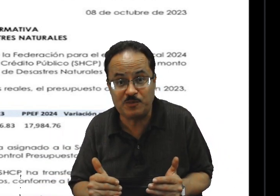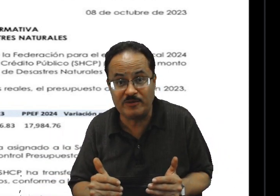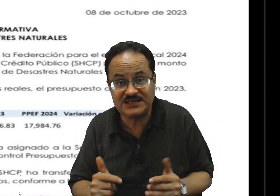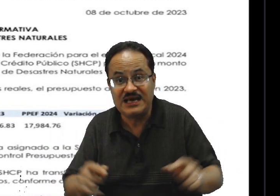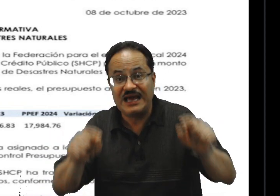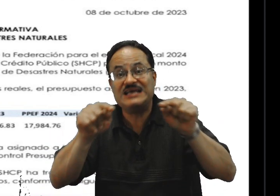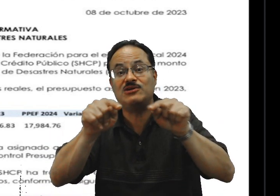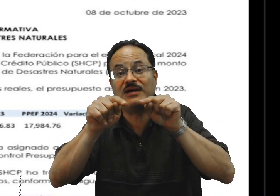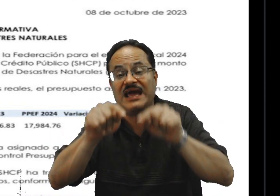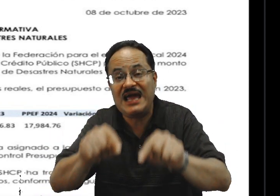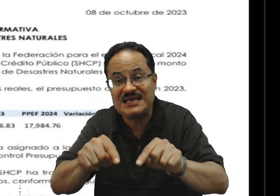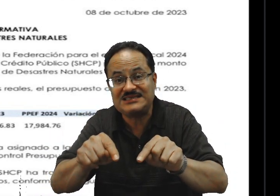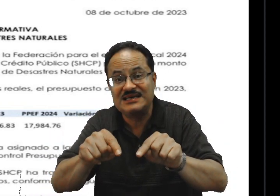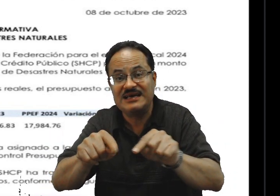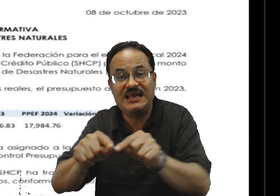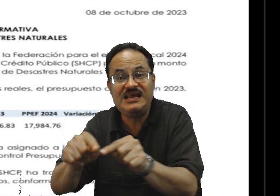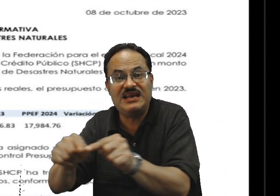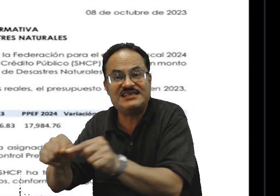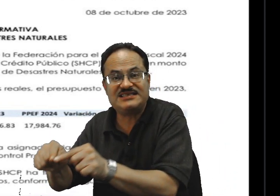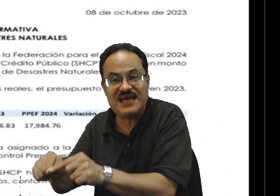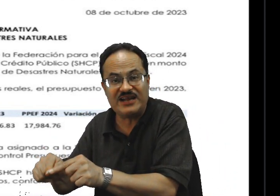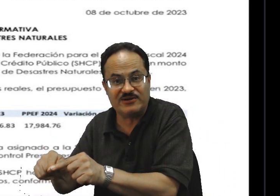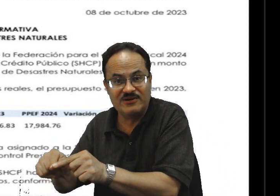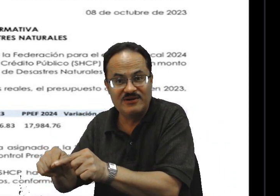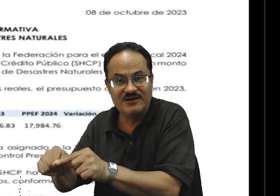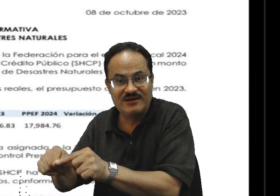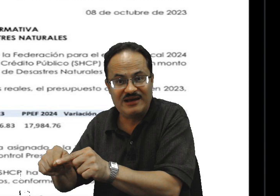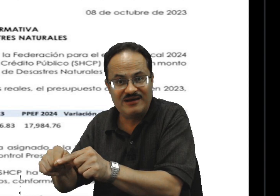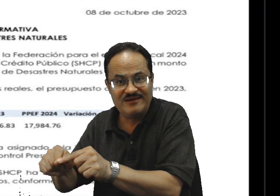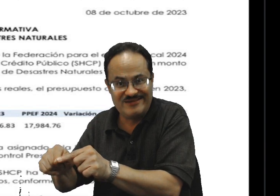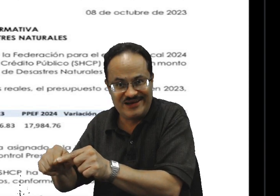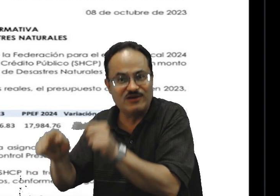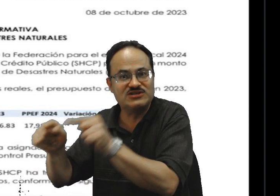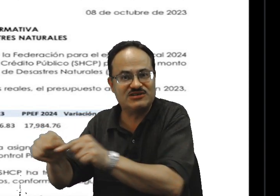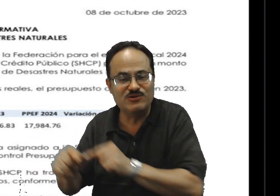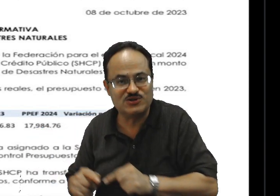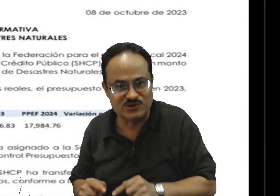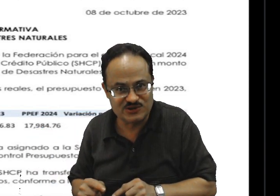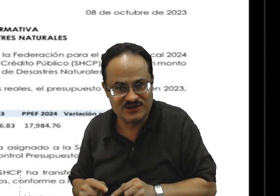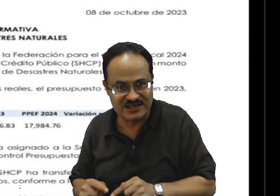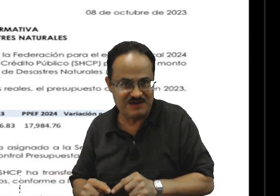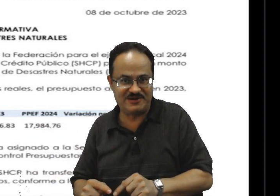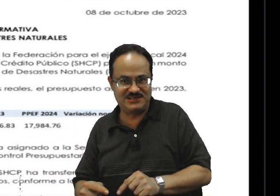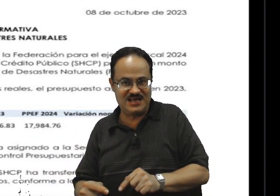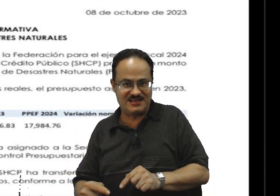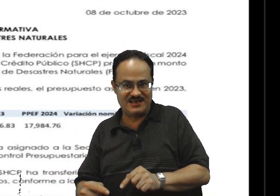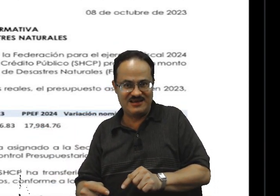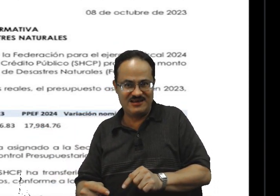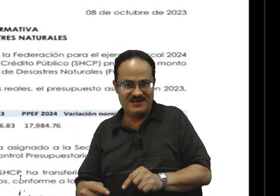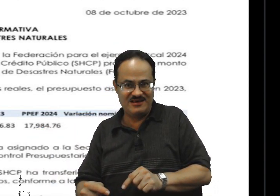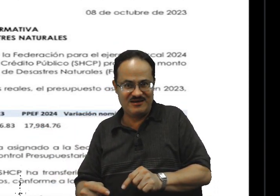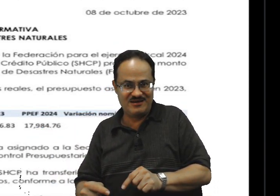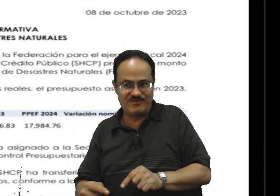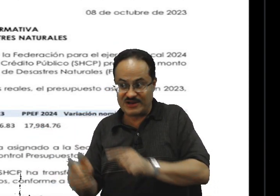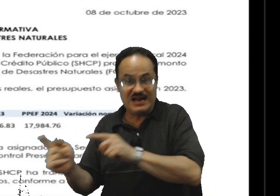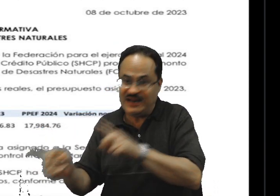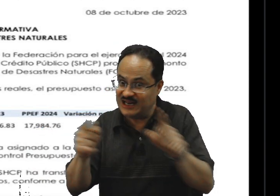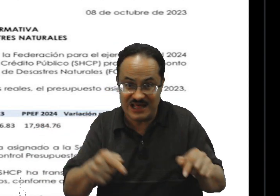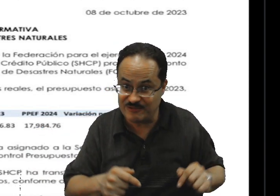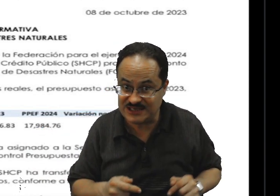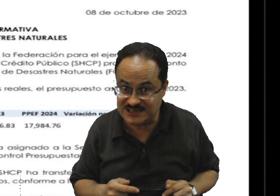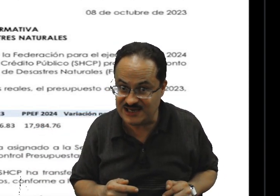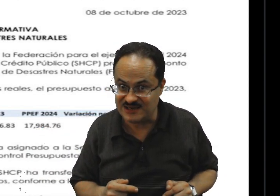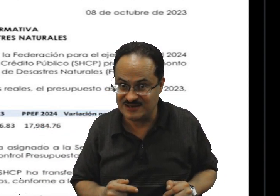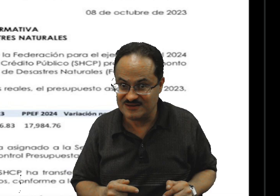en los pobres Es lo que es innecesario en los discursos que da el presidente porque en la